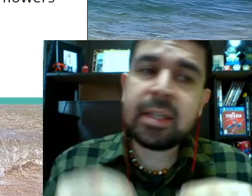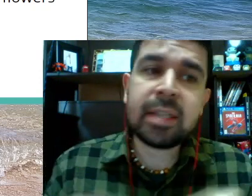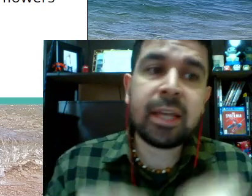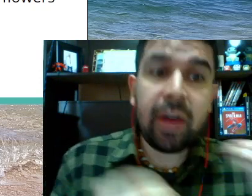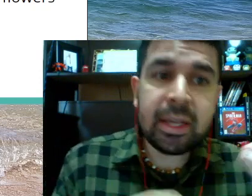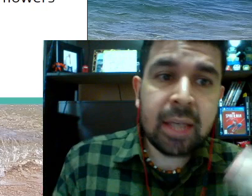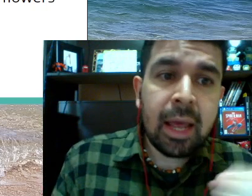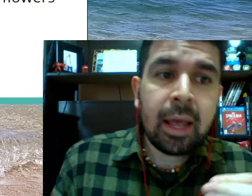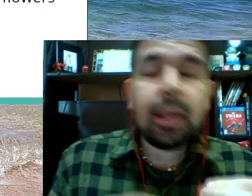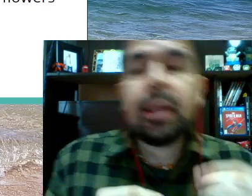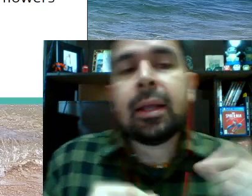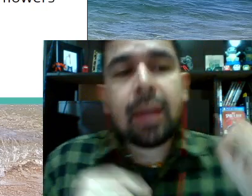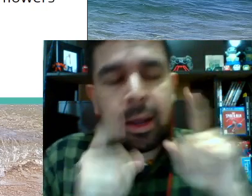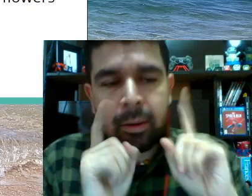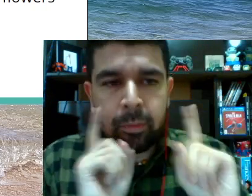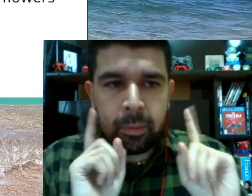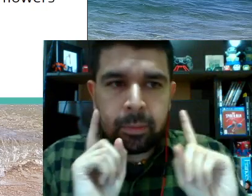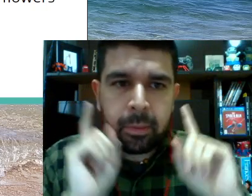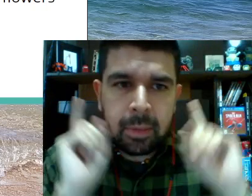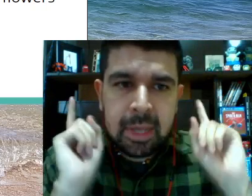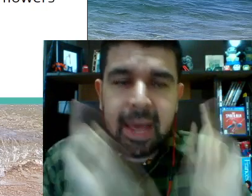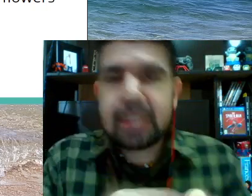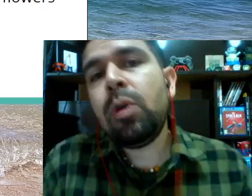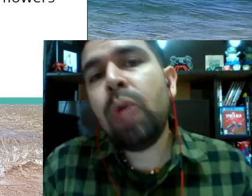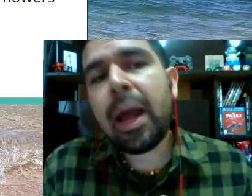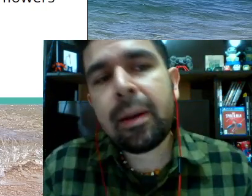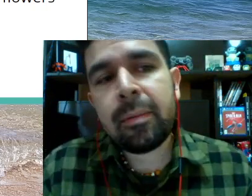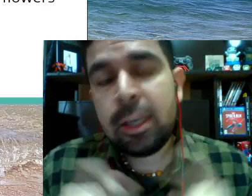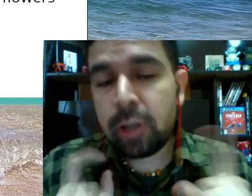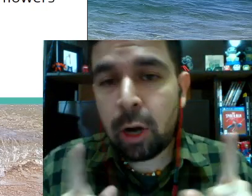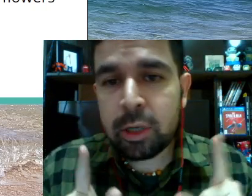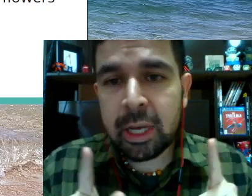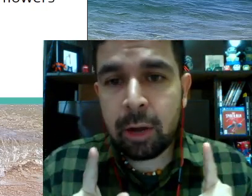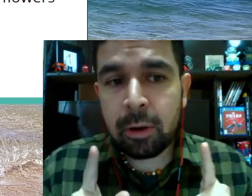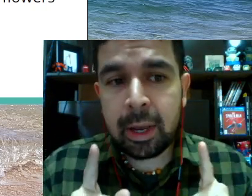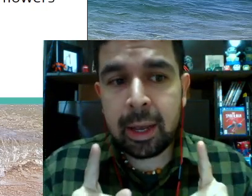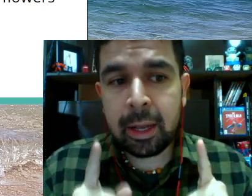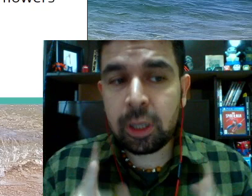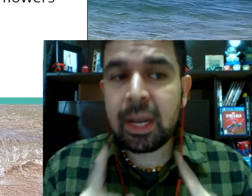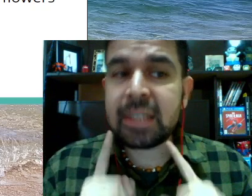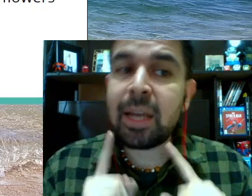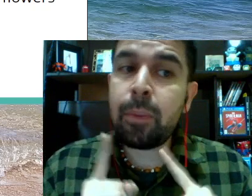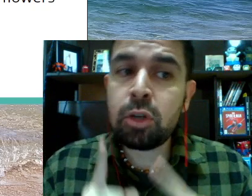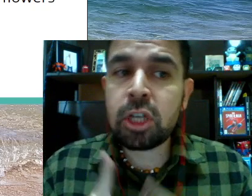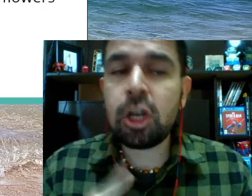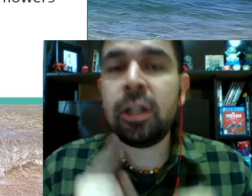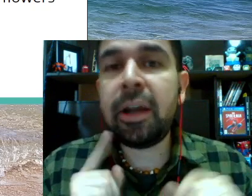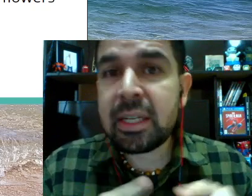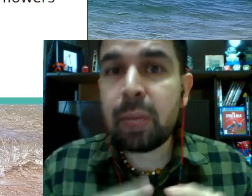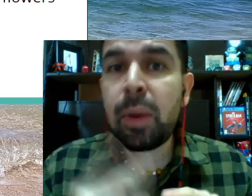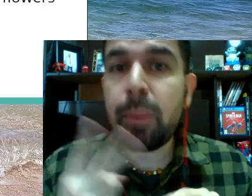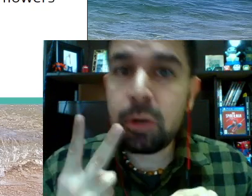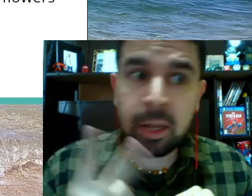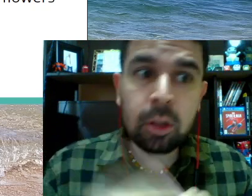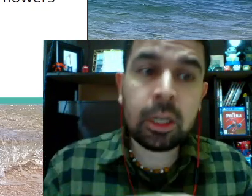diferencia es que te ríes es singular y otra cosa que quiero que no tienes la pronunciación de eris